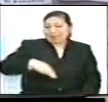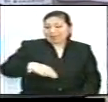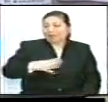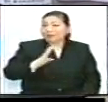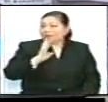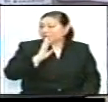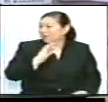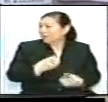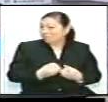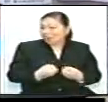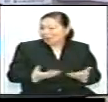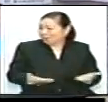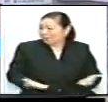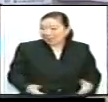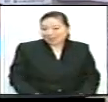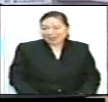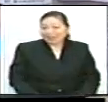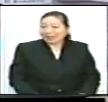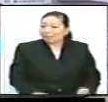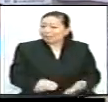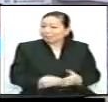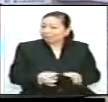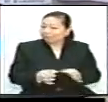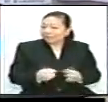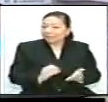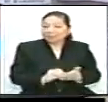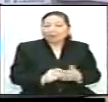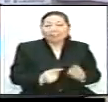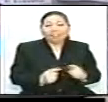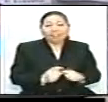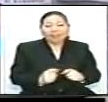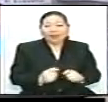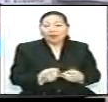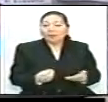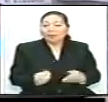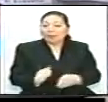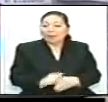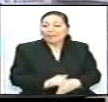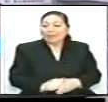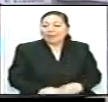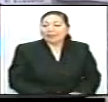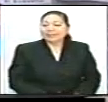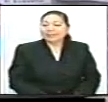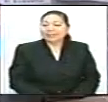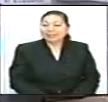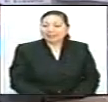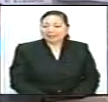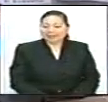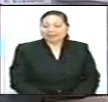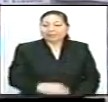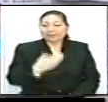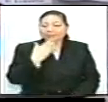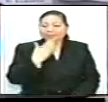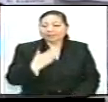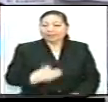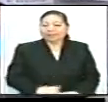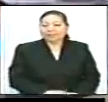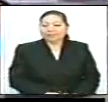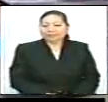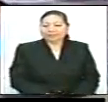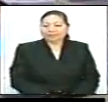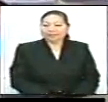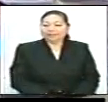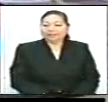que decir y debidamente fundamentado desde el punto de vista teórico como también práctico, señor presidente. Muchas gracias, no se moleste,